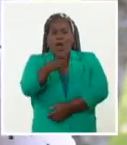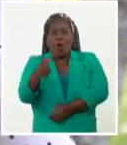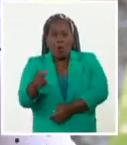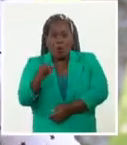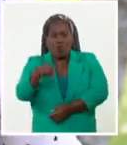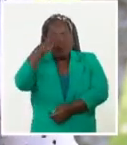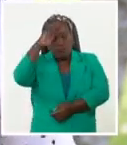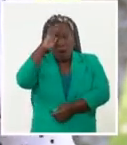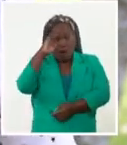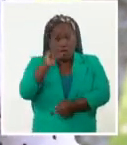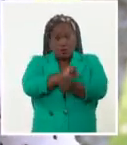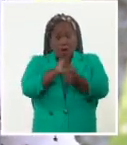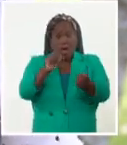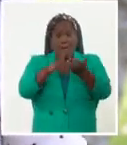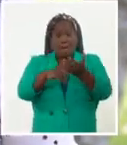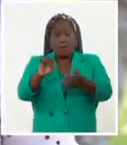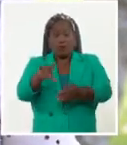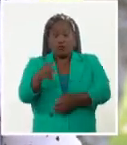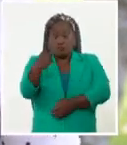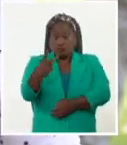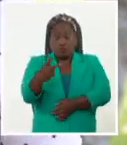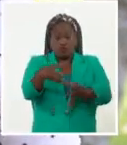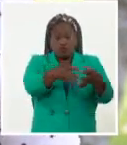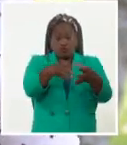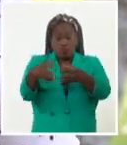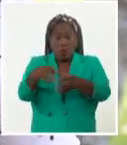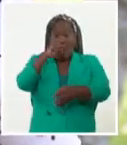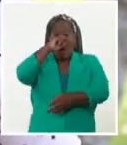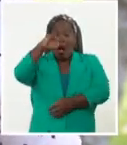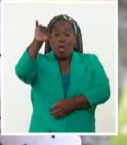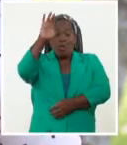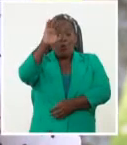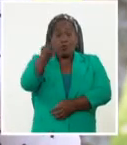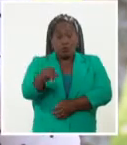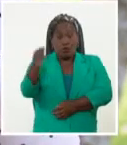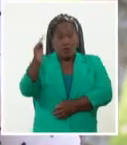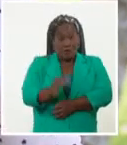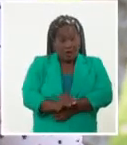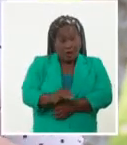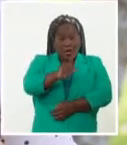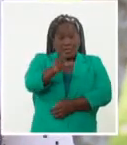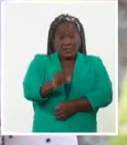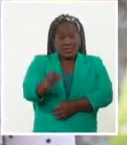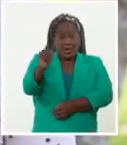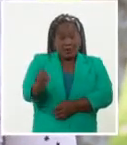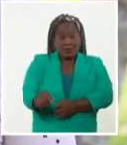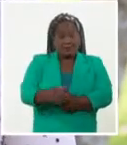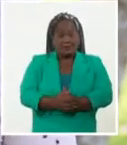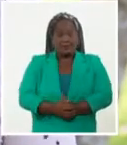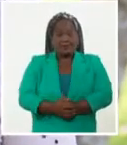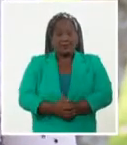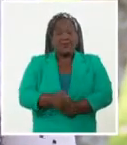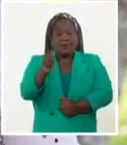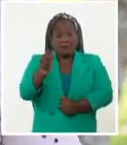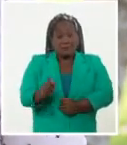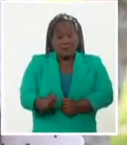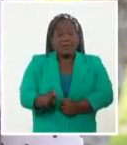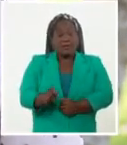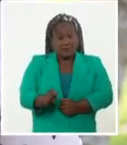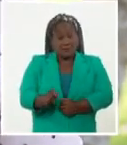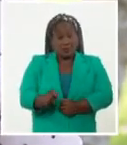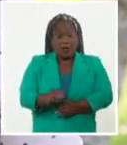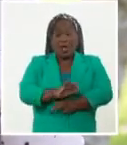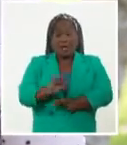Soberana Plus en dos grupos de adultos procedentes de esta región italiana, en convalecientes leves o moderados